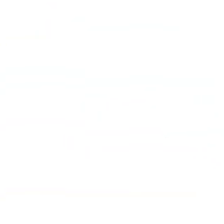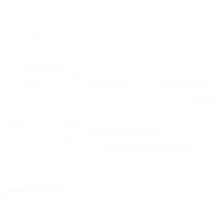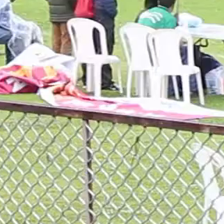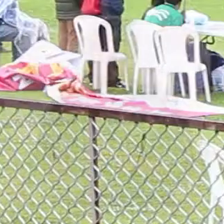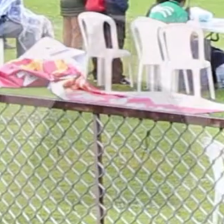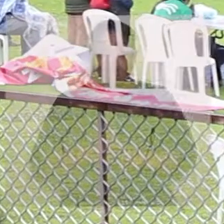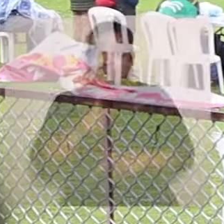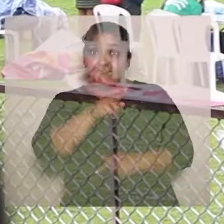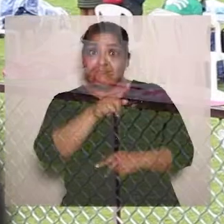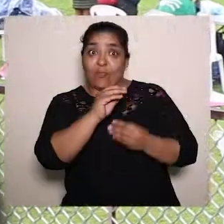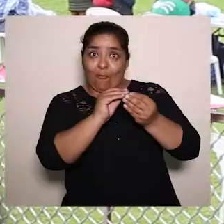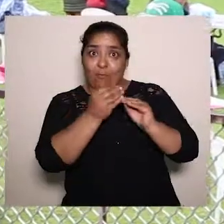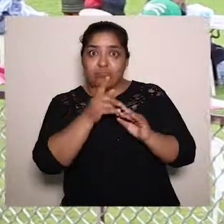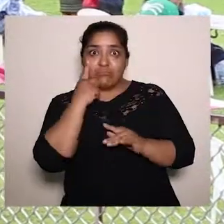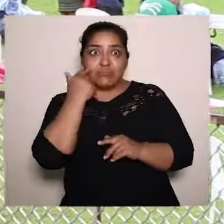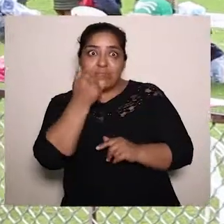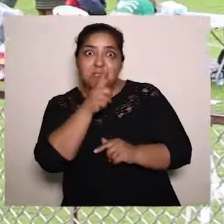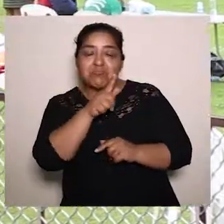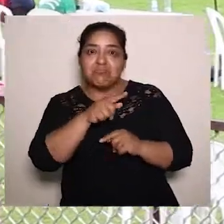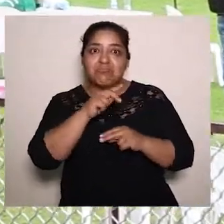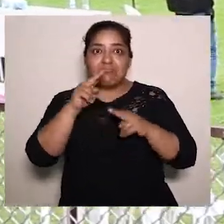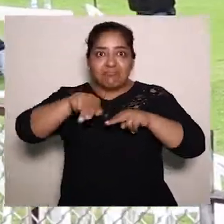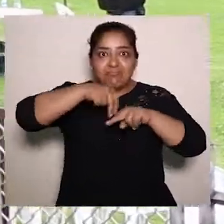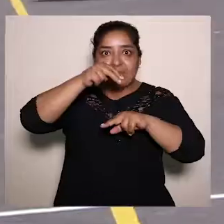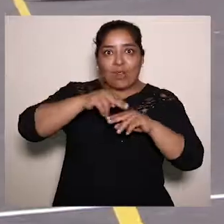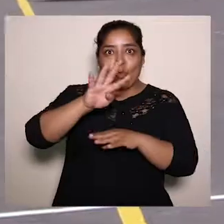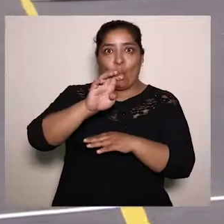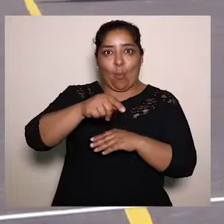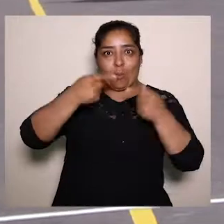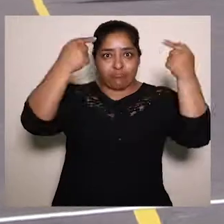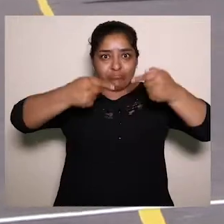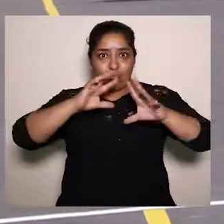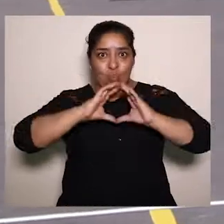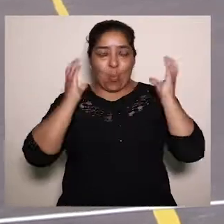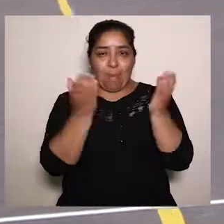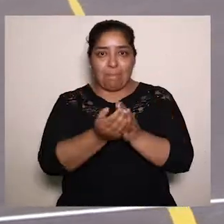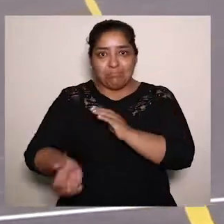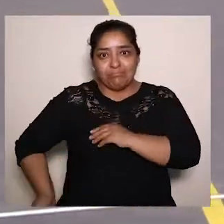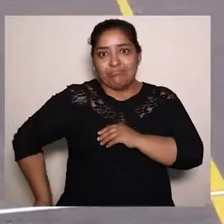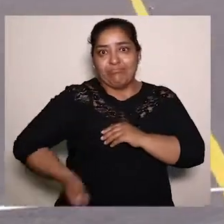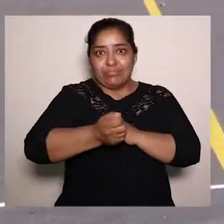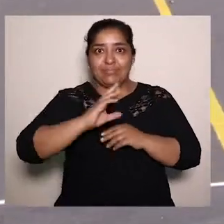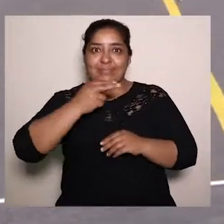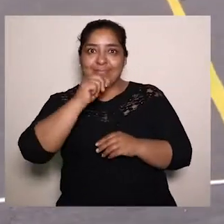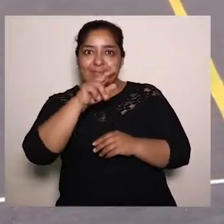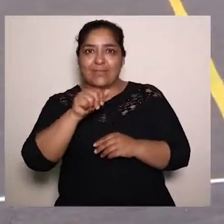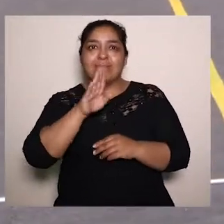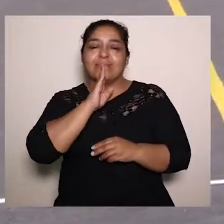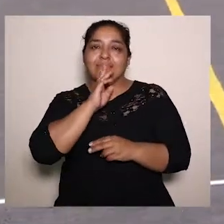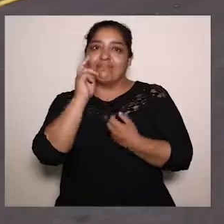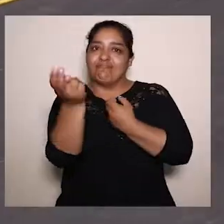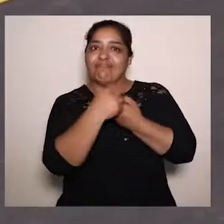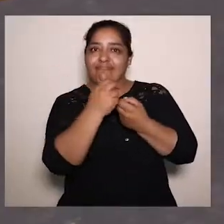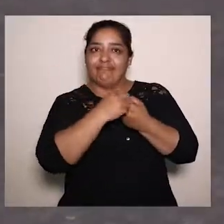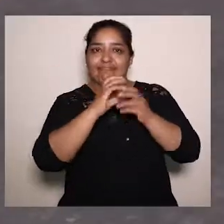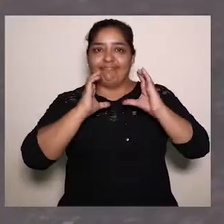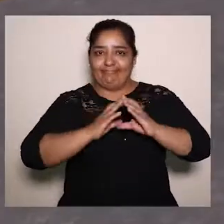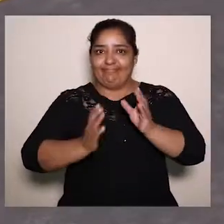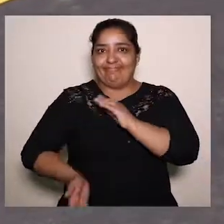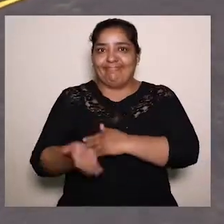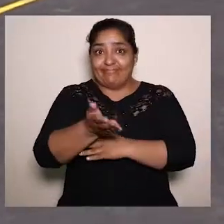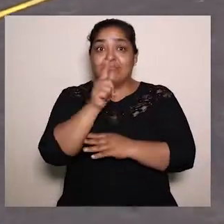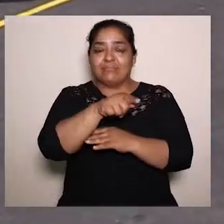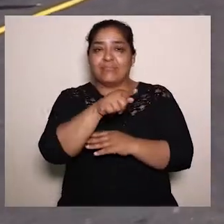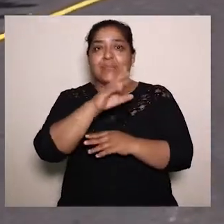de manera satisfactoria se desarrolló en nariño el noveno mundial de pelota a mano chaza organizado por la confederación internacional de